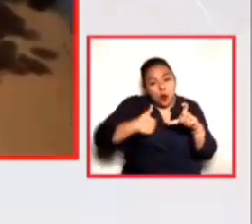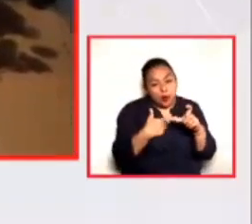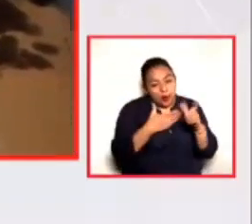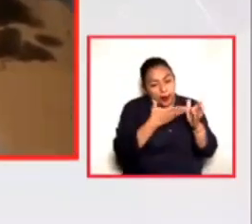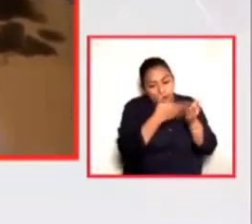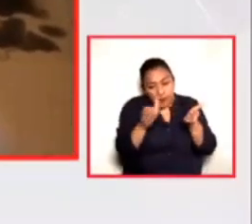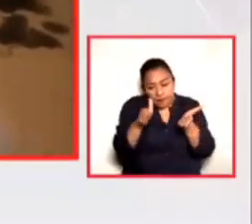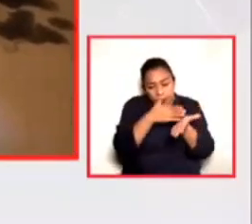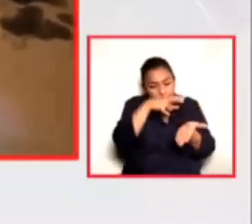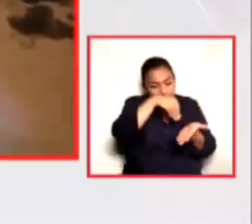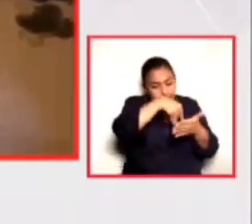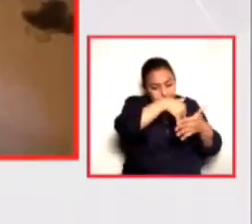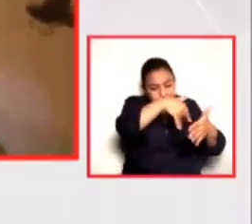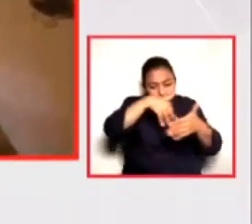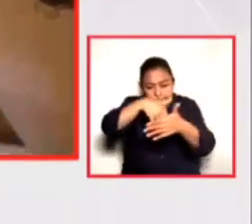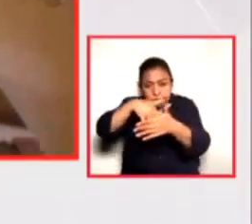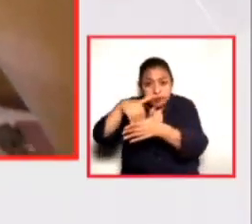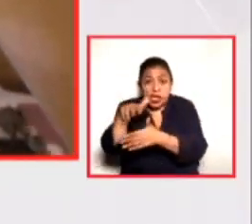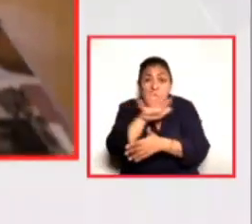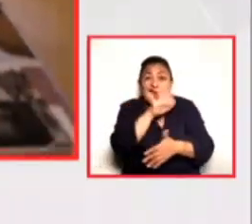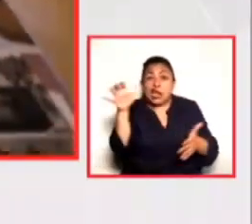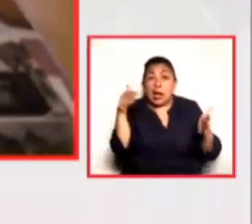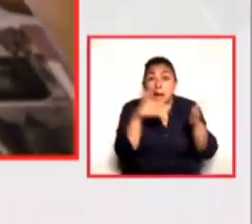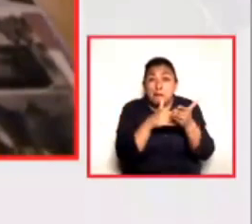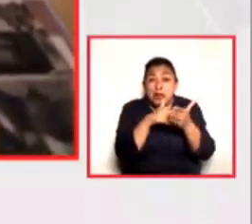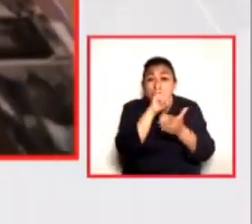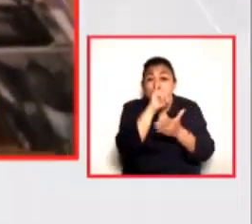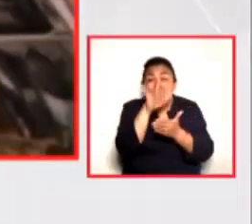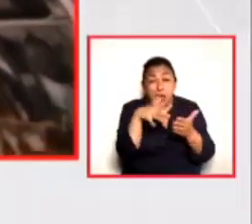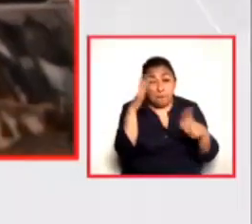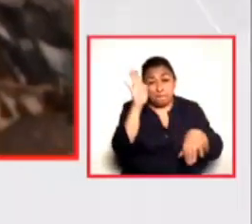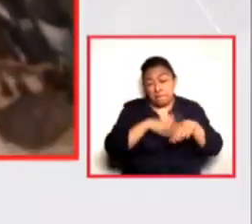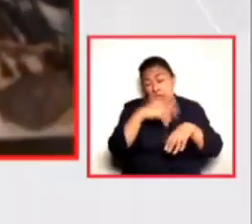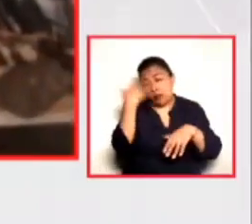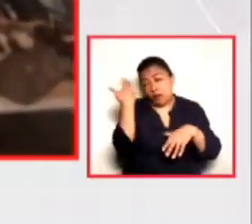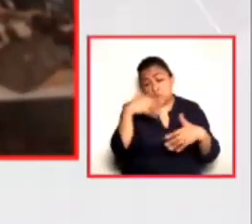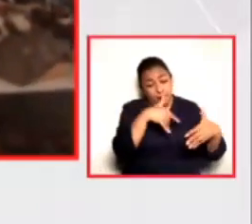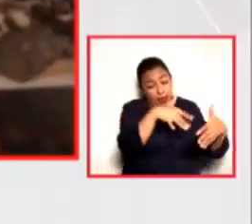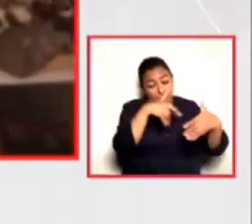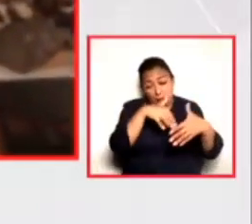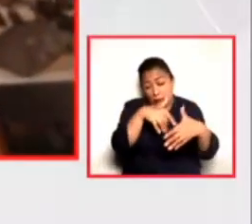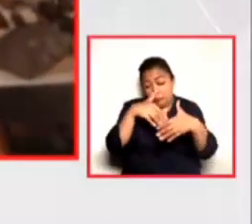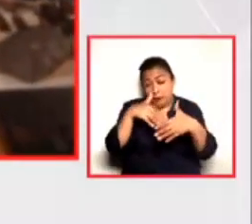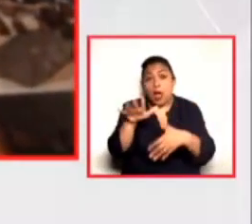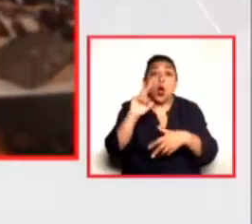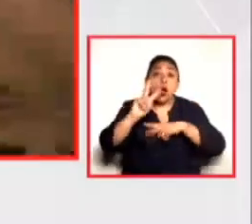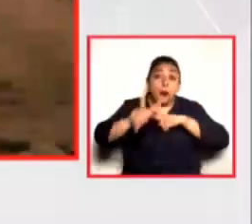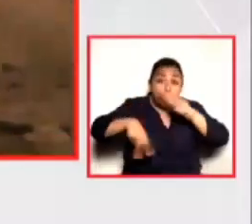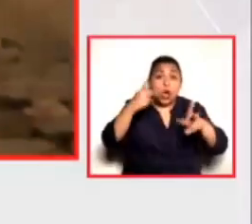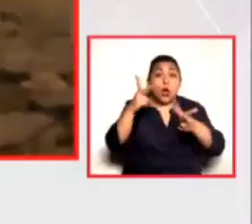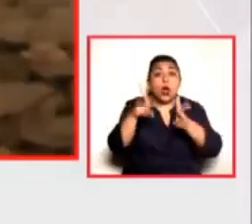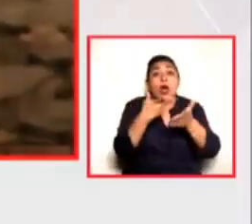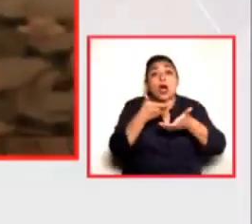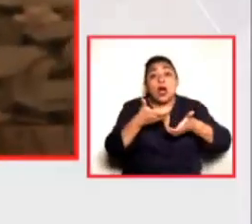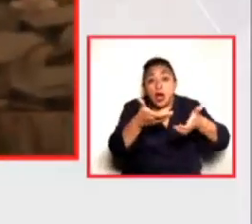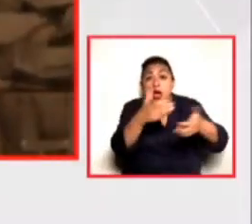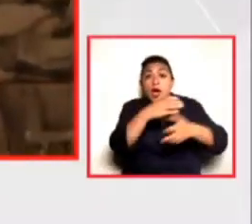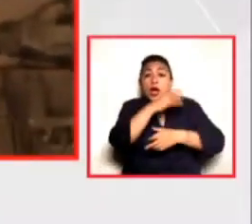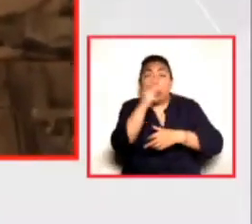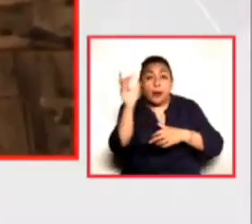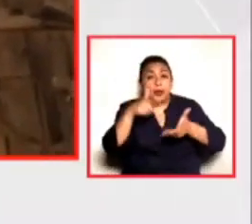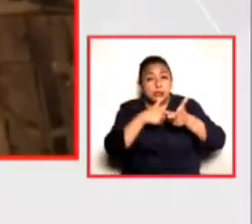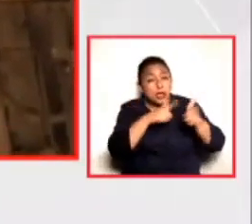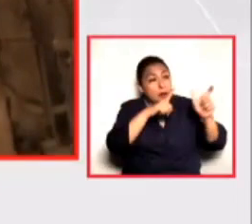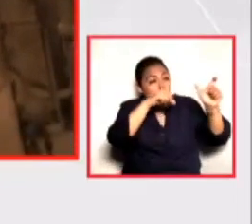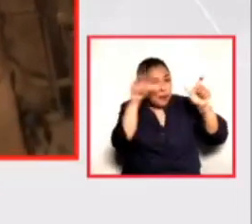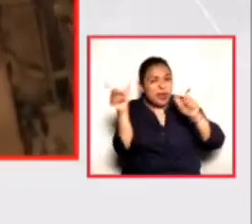más de 500,000 imágenes, y espera volver a las calles, al campo, para seguir tomando fotos y quizás organizar una nueva